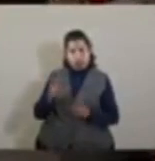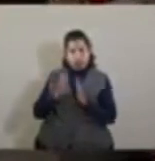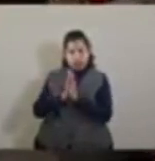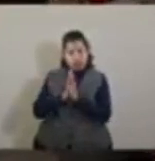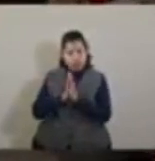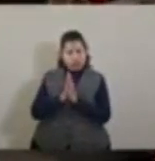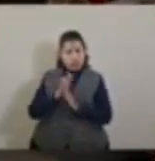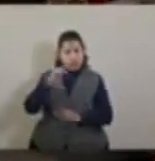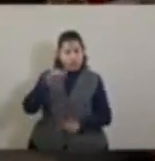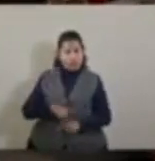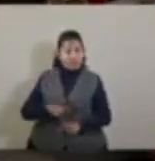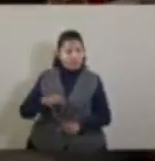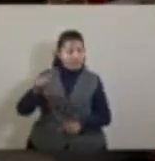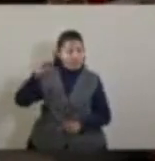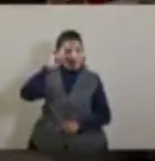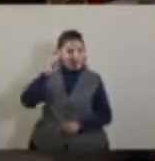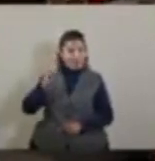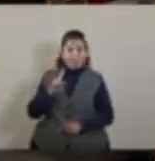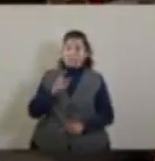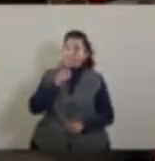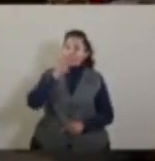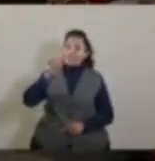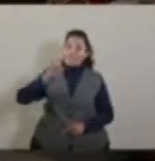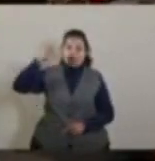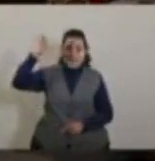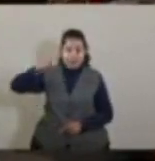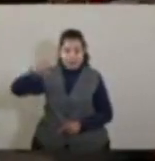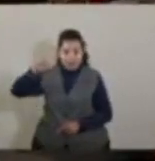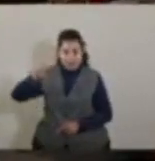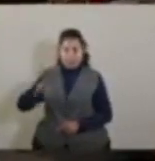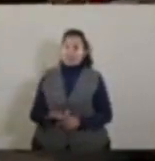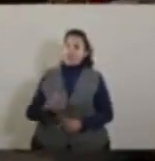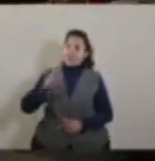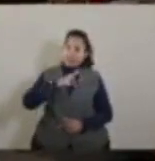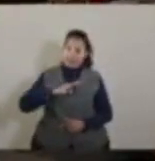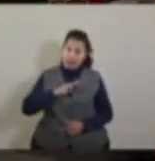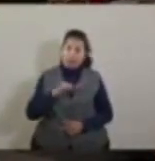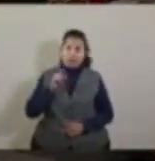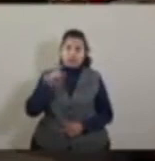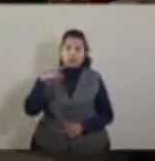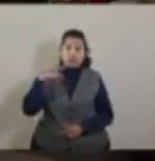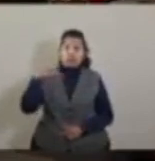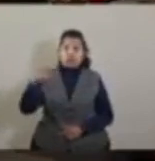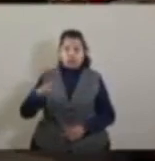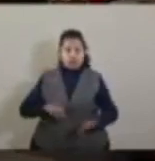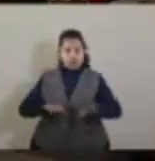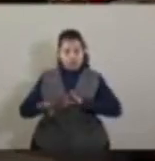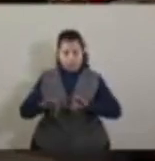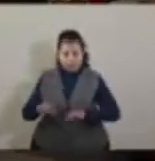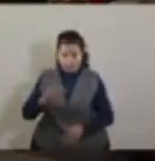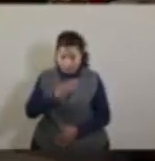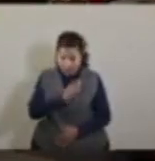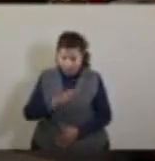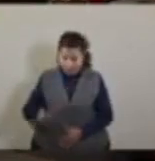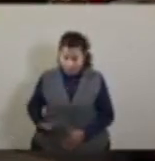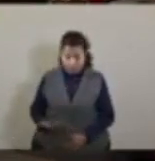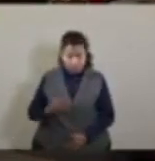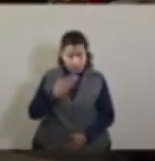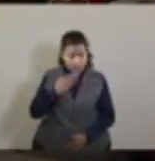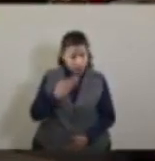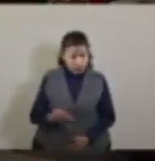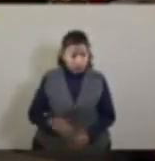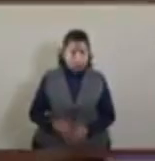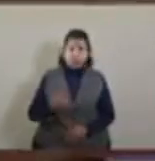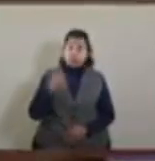en asesor parlamentario en la Cámara de Diputados. Durante 2004, David Monreal fue coordinador de la elección a gobernador